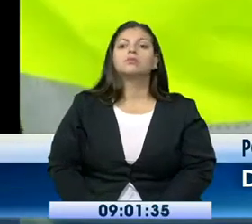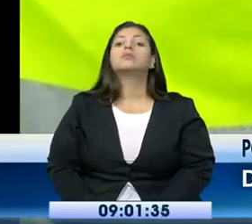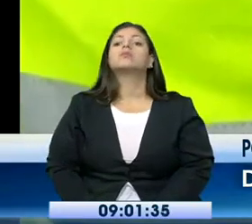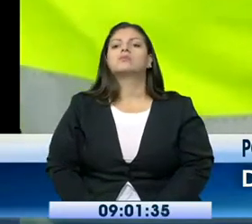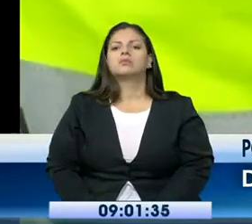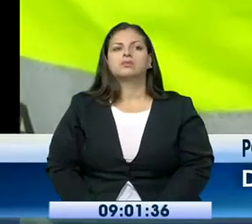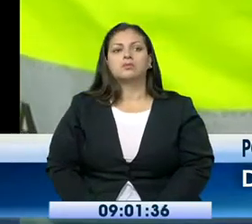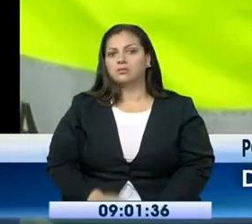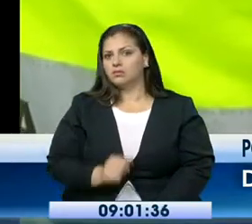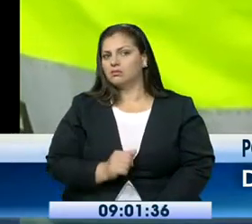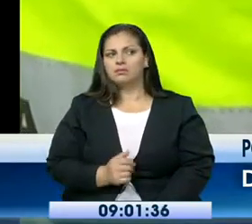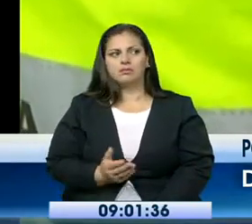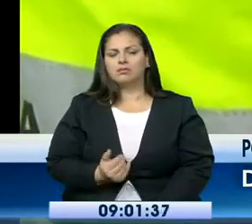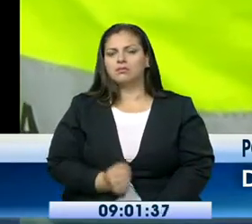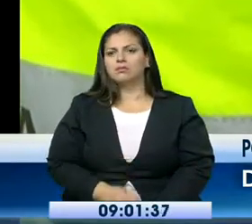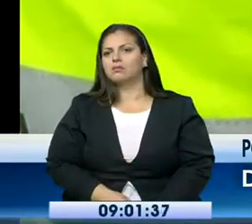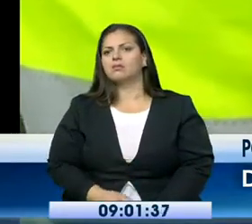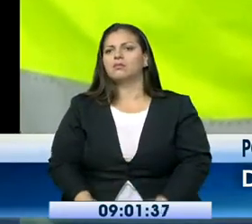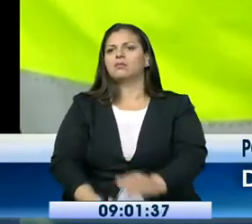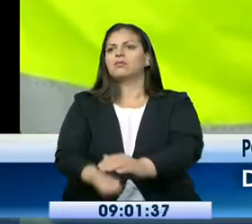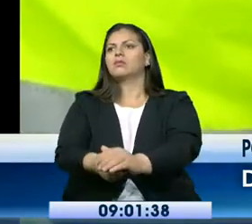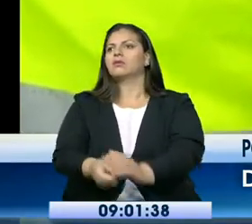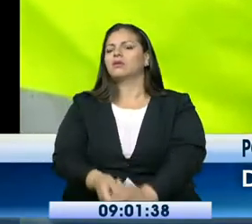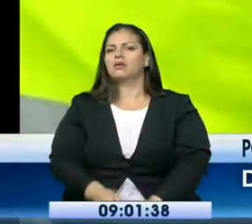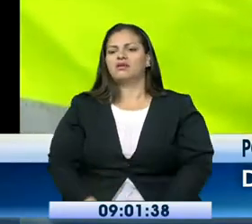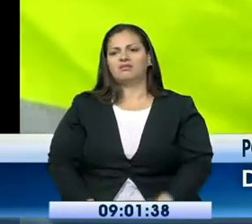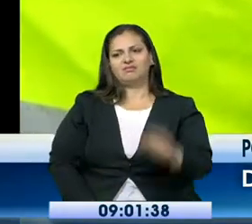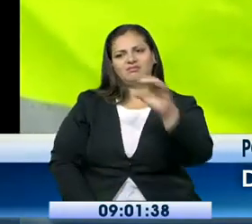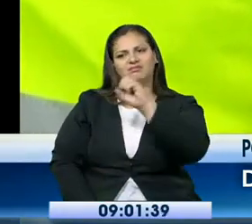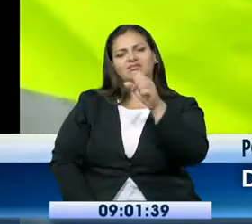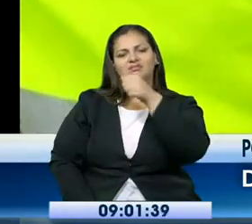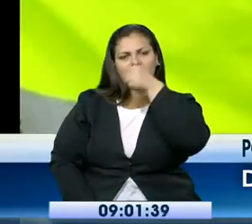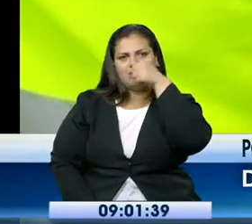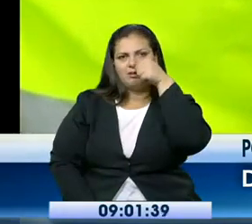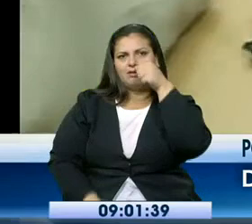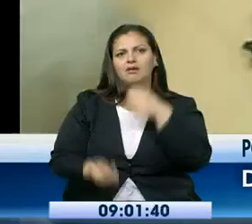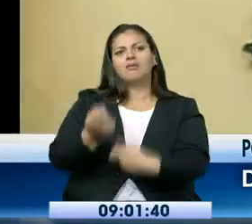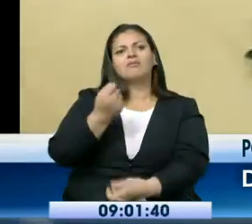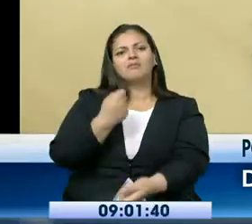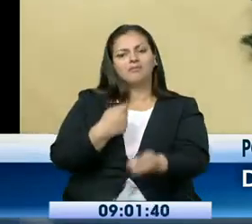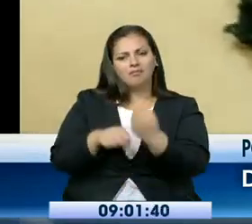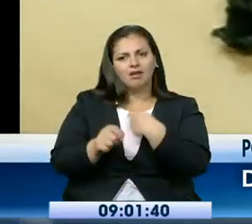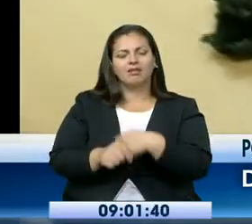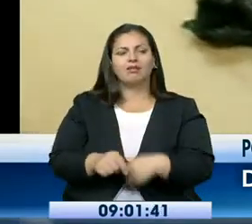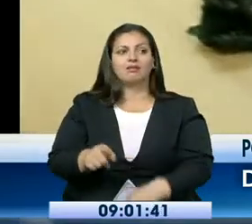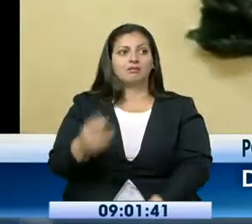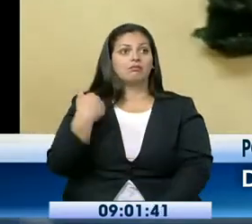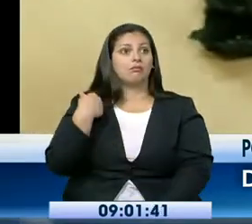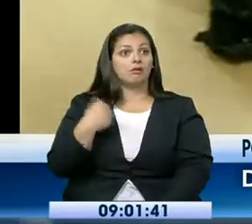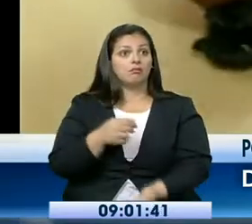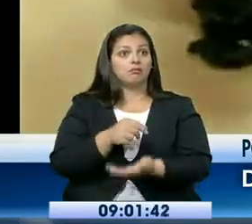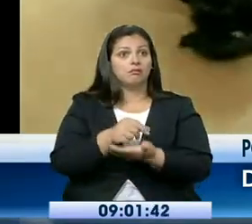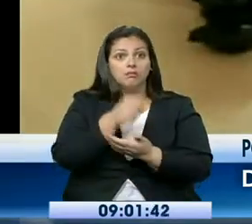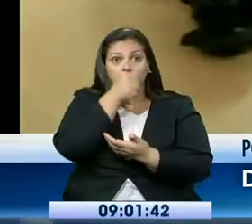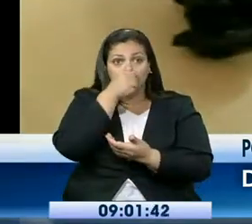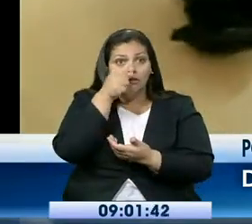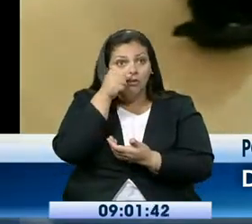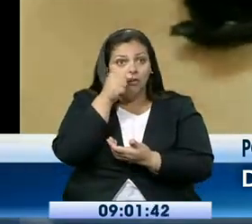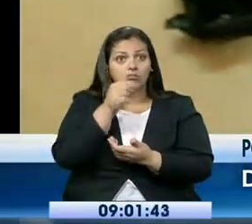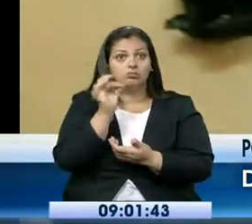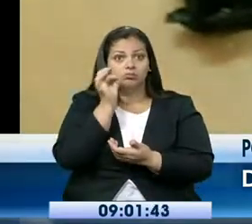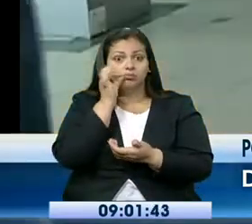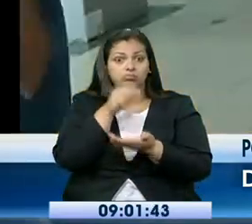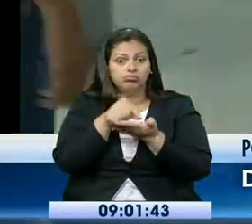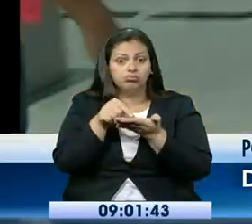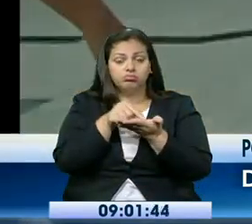encontró cocaína, base de cocaína y marihuana. Y mediante la modalidad cruce de manos, también